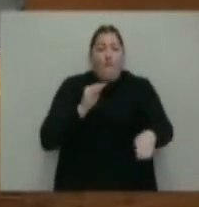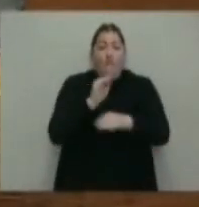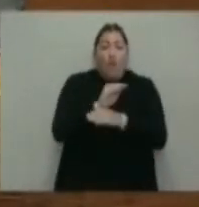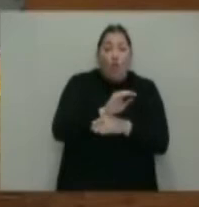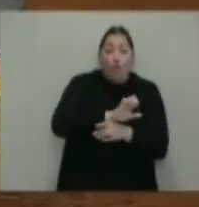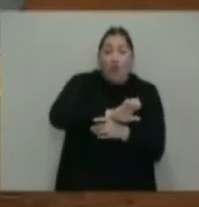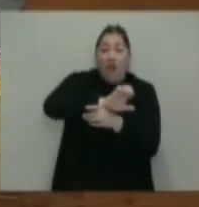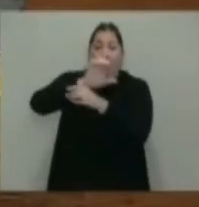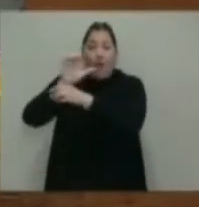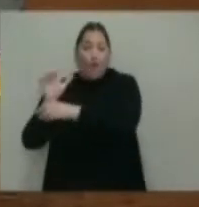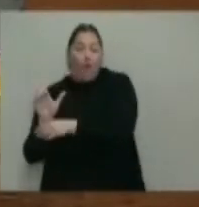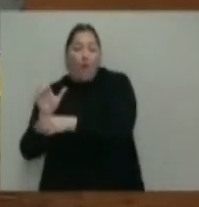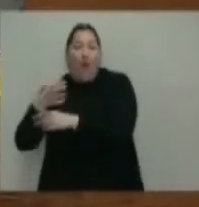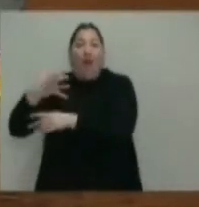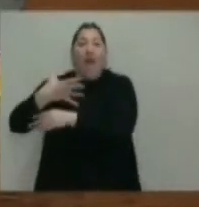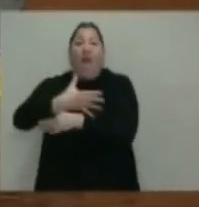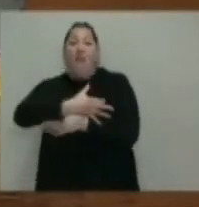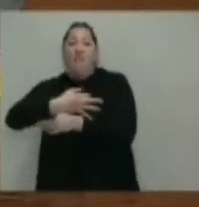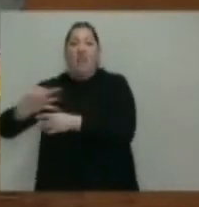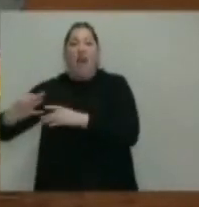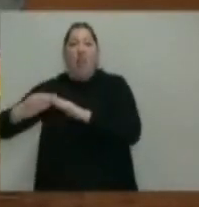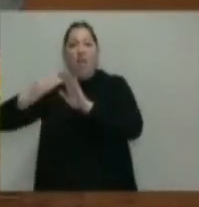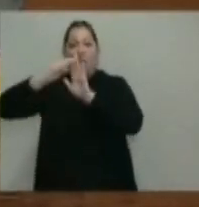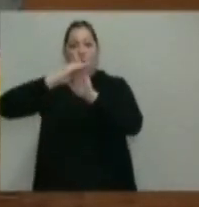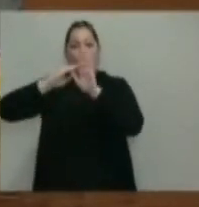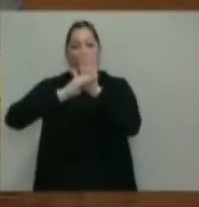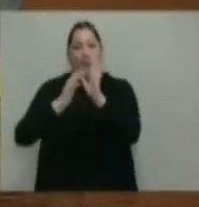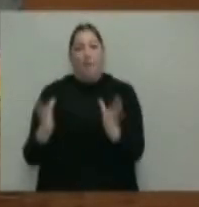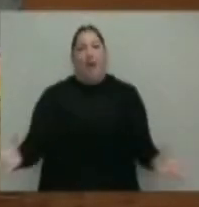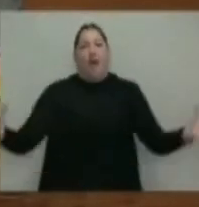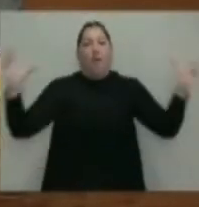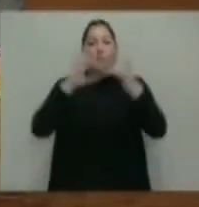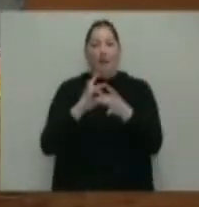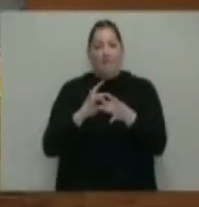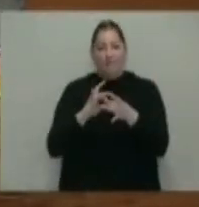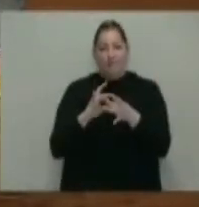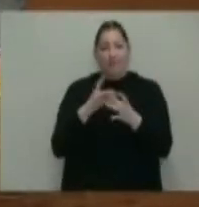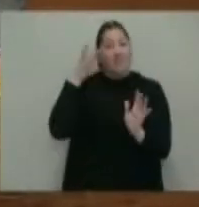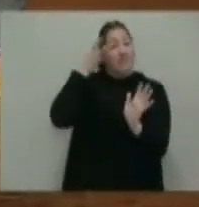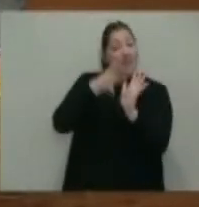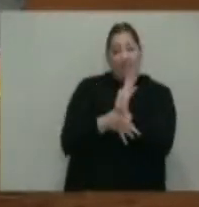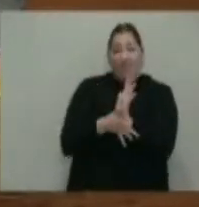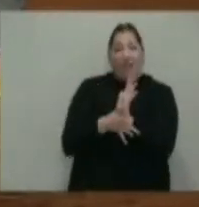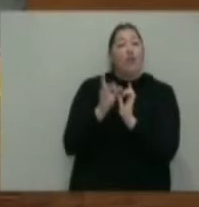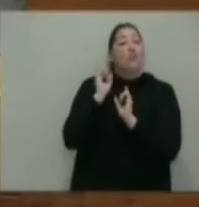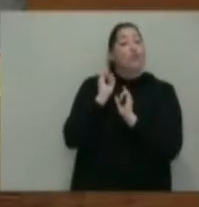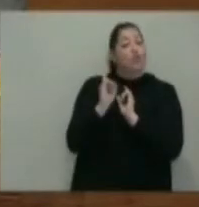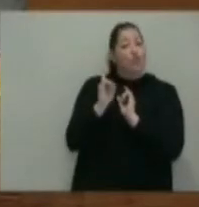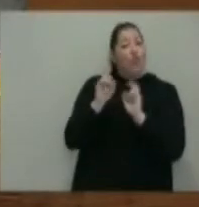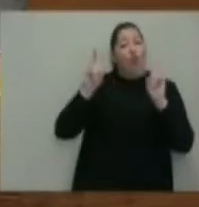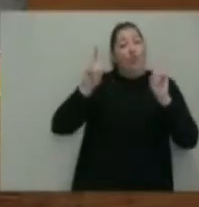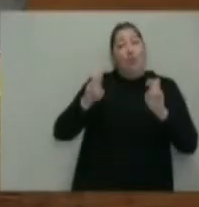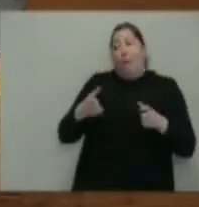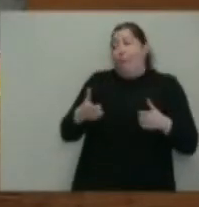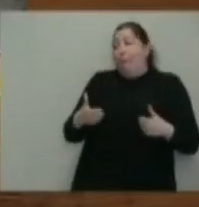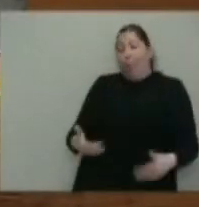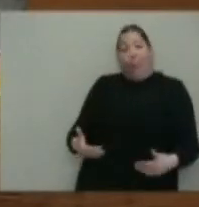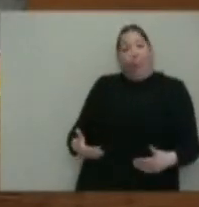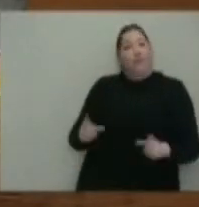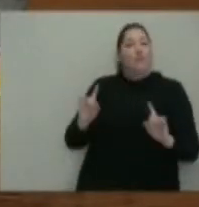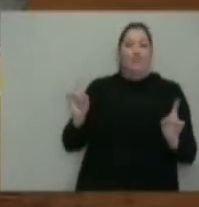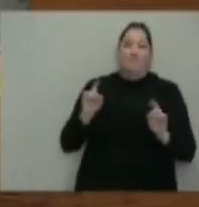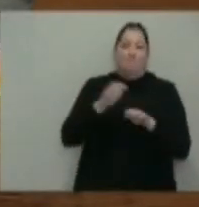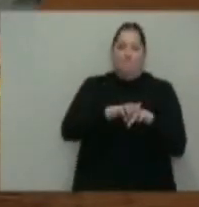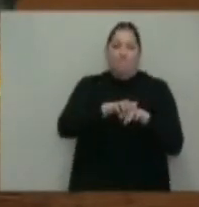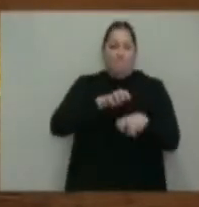europeos a la eficacia de los programas y al éxito de sus resultados. Por lo tanto, no se trata de un tema menor, dado que la mayoría de los